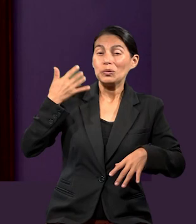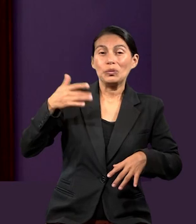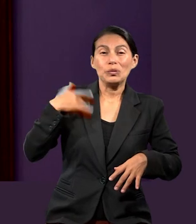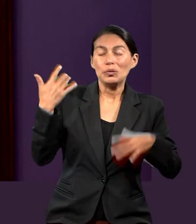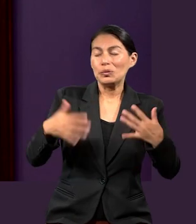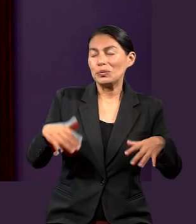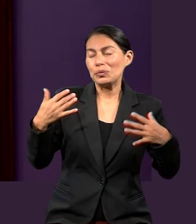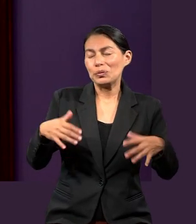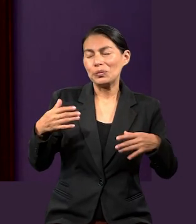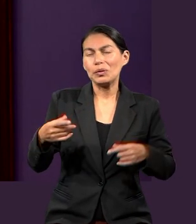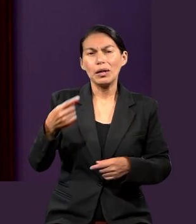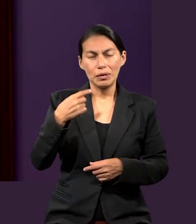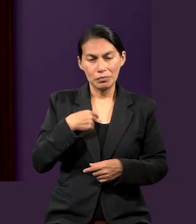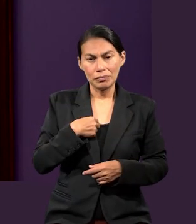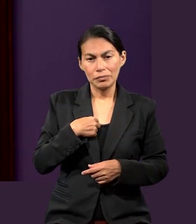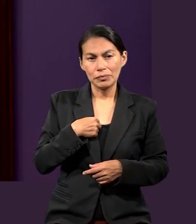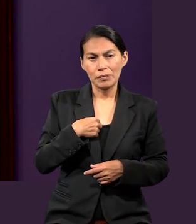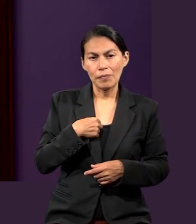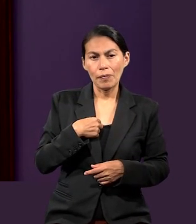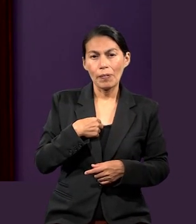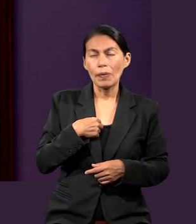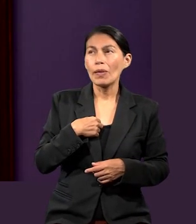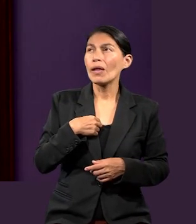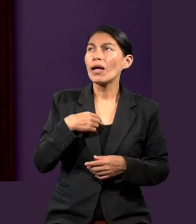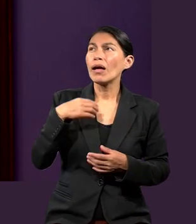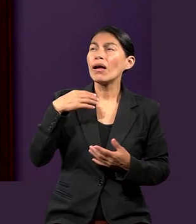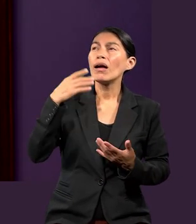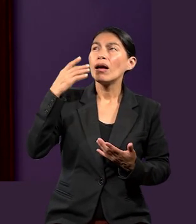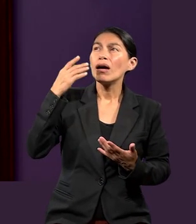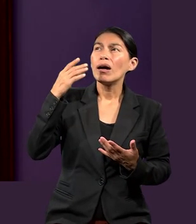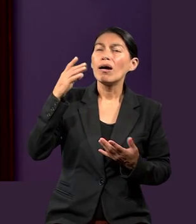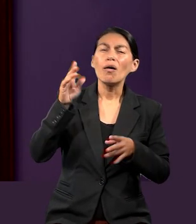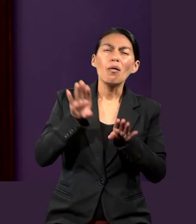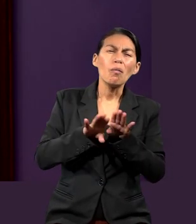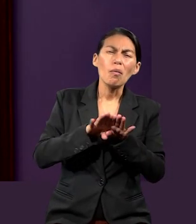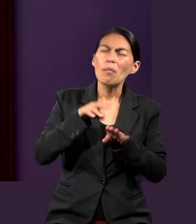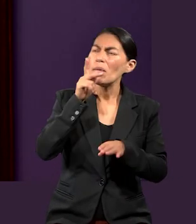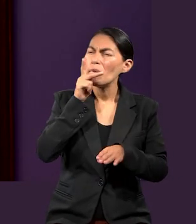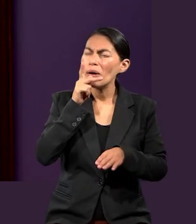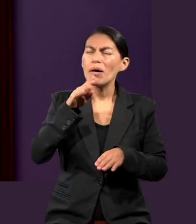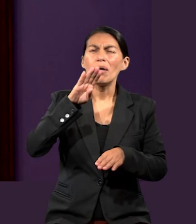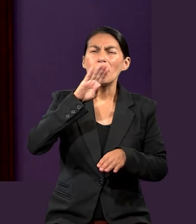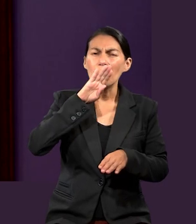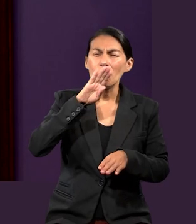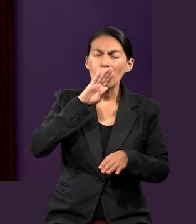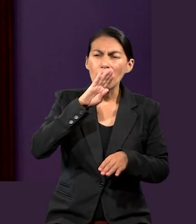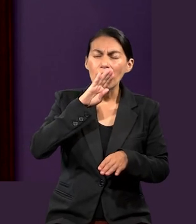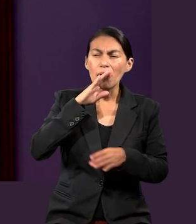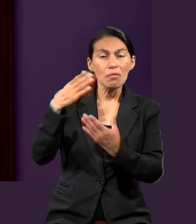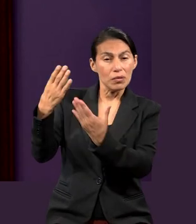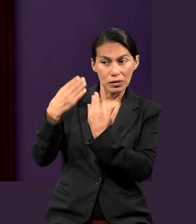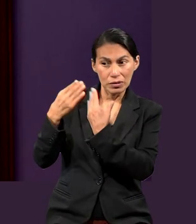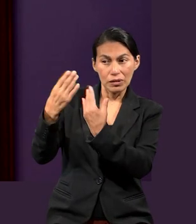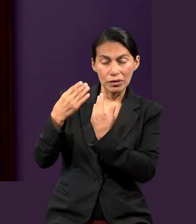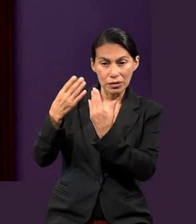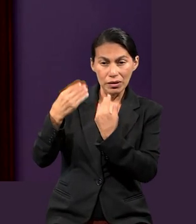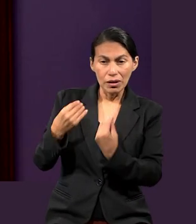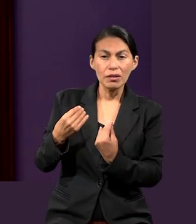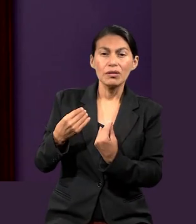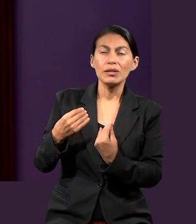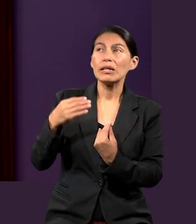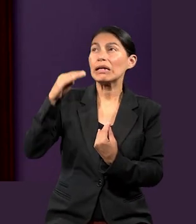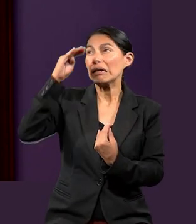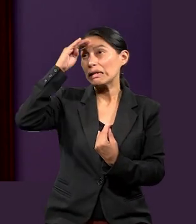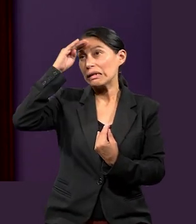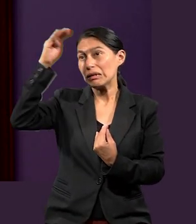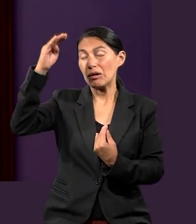muy personal, una de las cosas que más me han llevado a conocer a Cristo es la influencia de mis padres. Y de manera muy